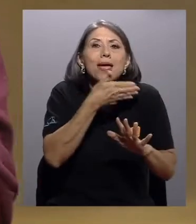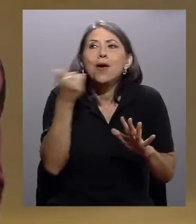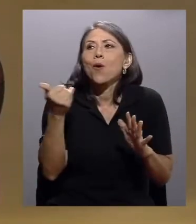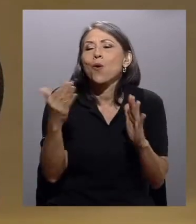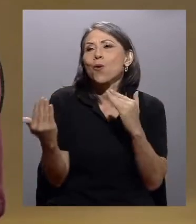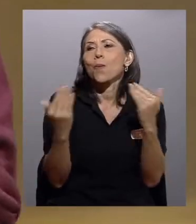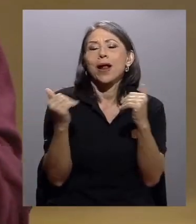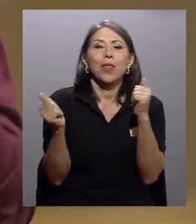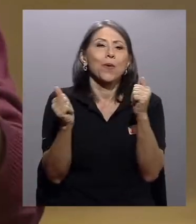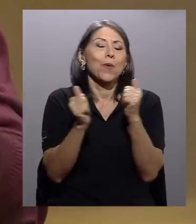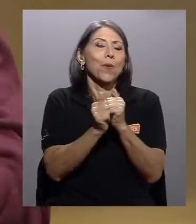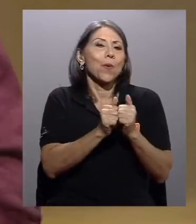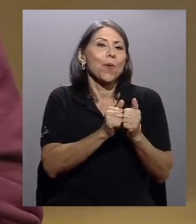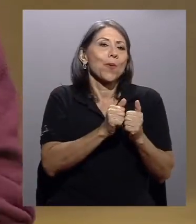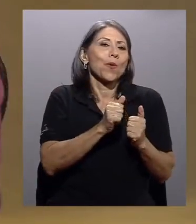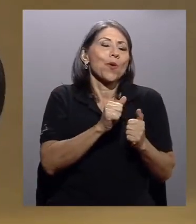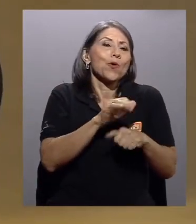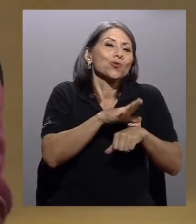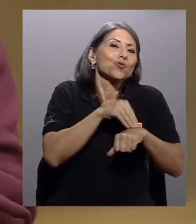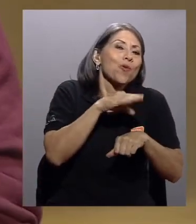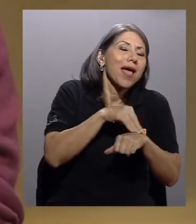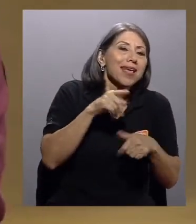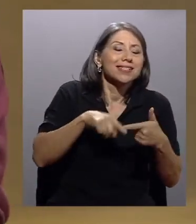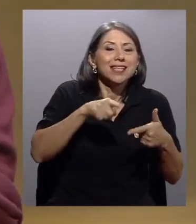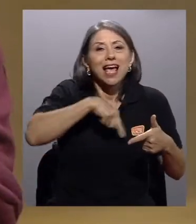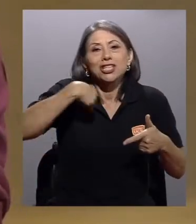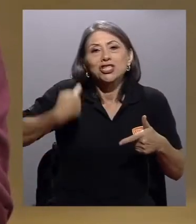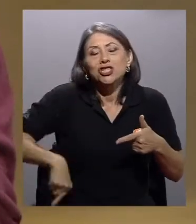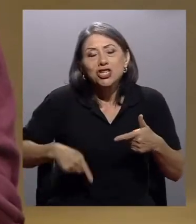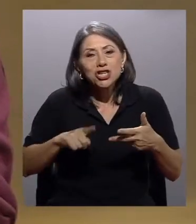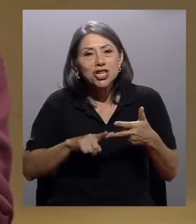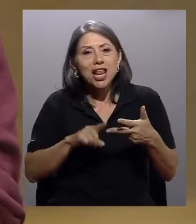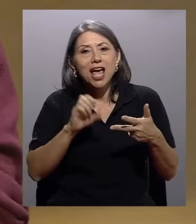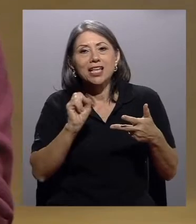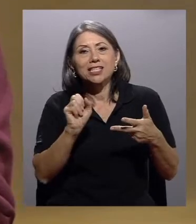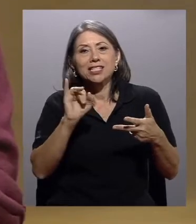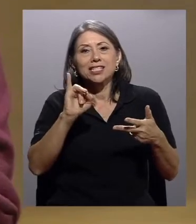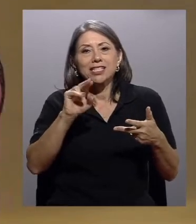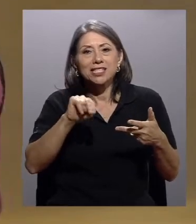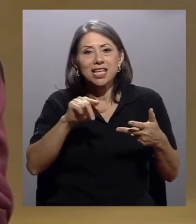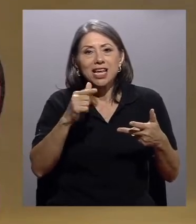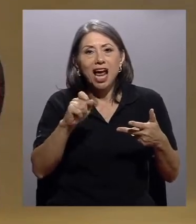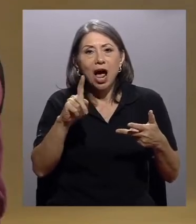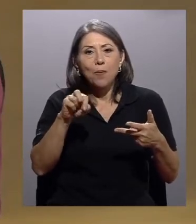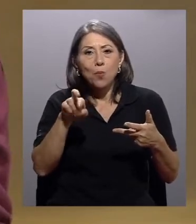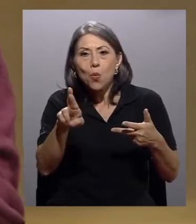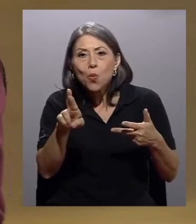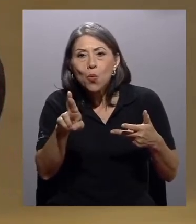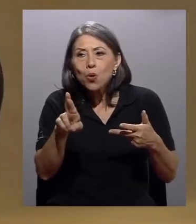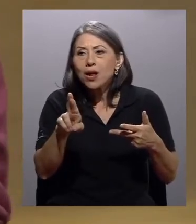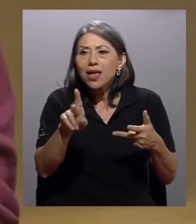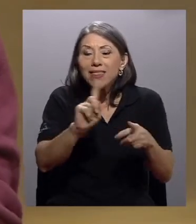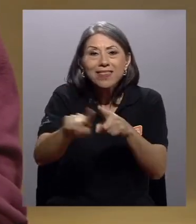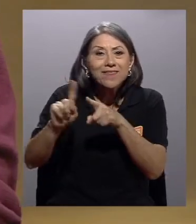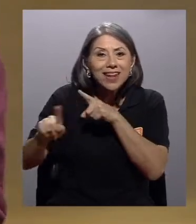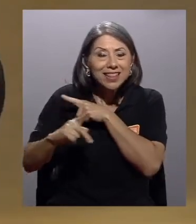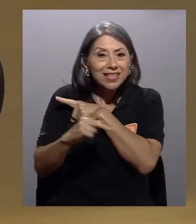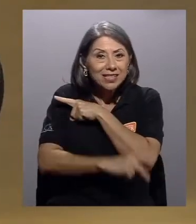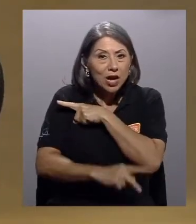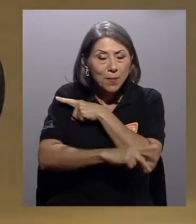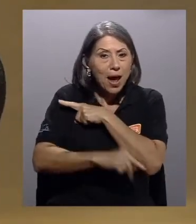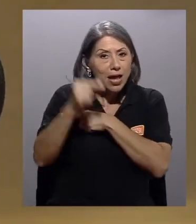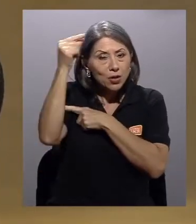el gobierno de Suecia, que el gobierno de China o que el gobierno de Singapur y que los gobiernos que han respondido,